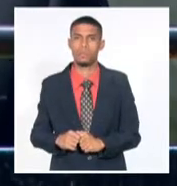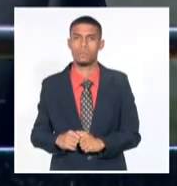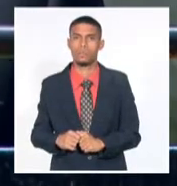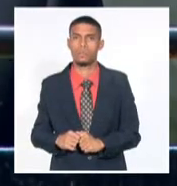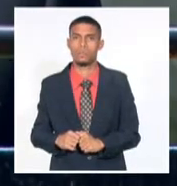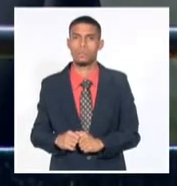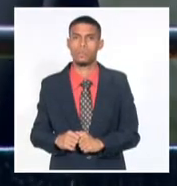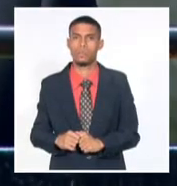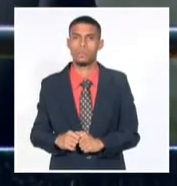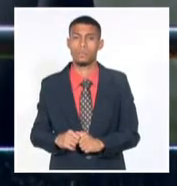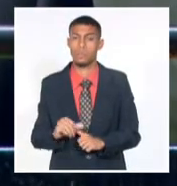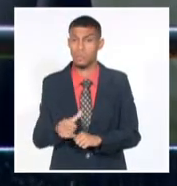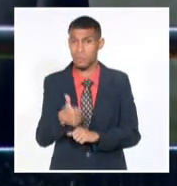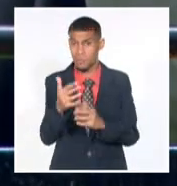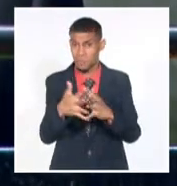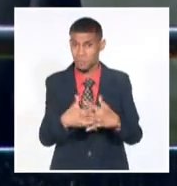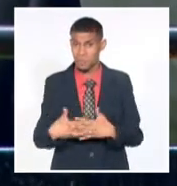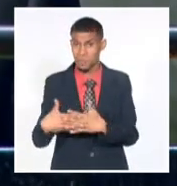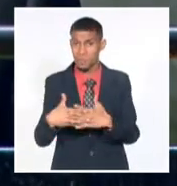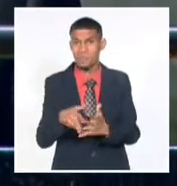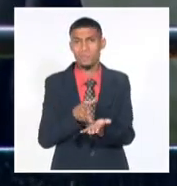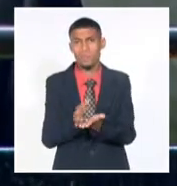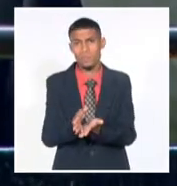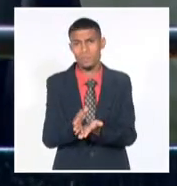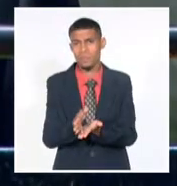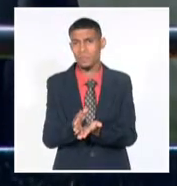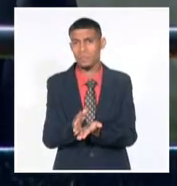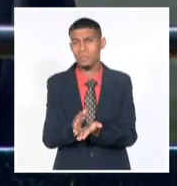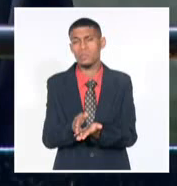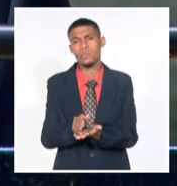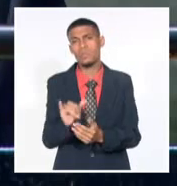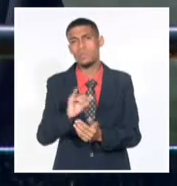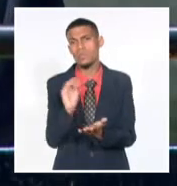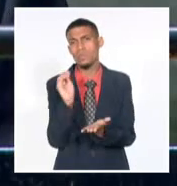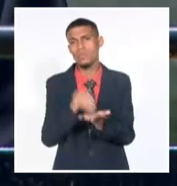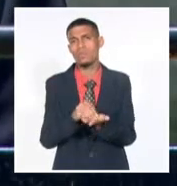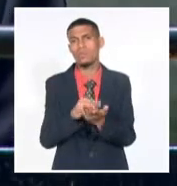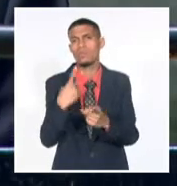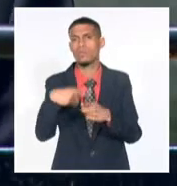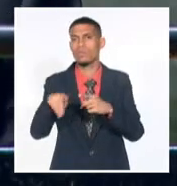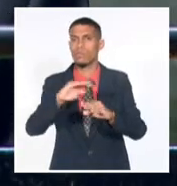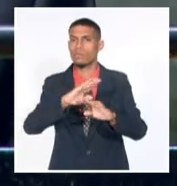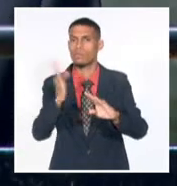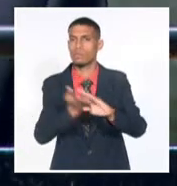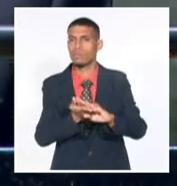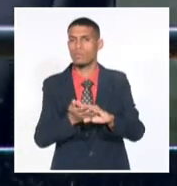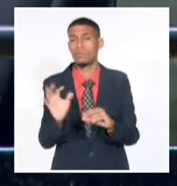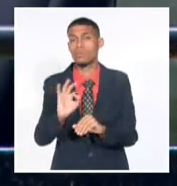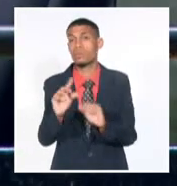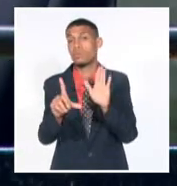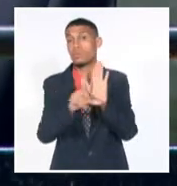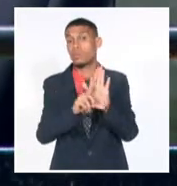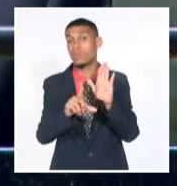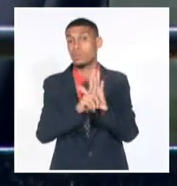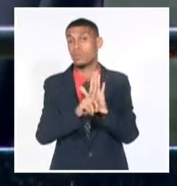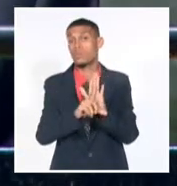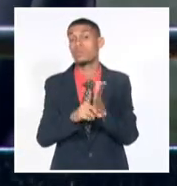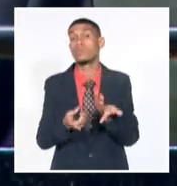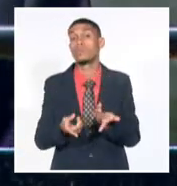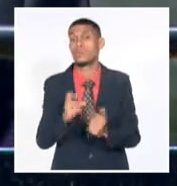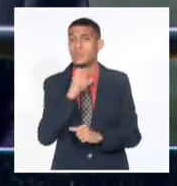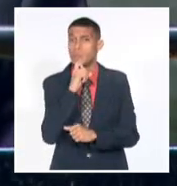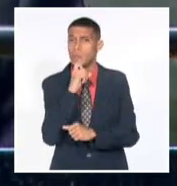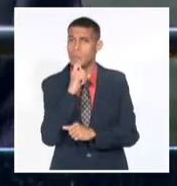mantenido intactas y aplica con toda severidad las leyes y regulaciones que dan sustento